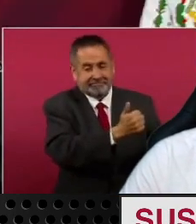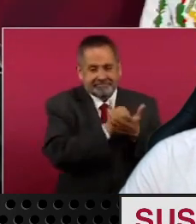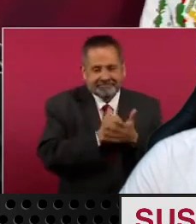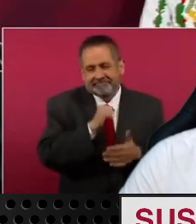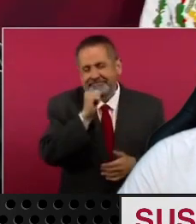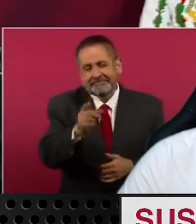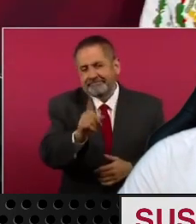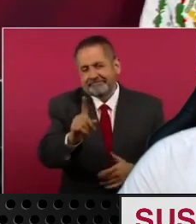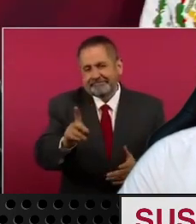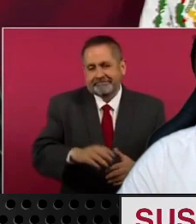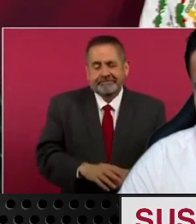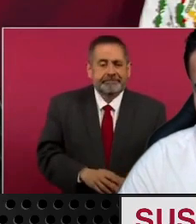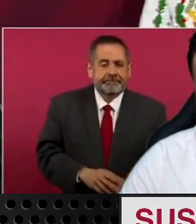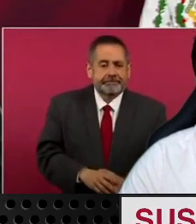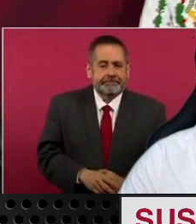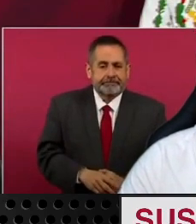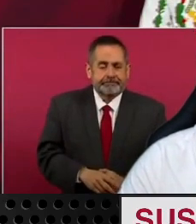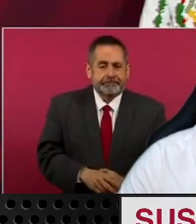entonces